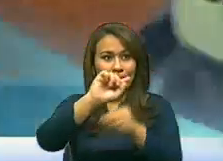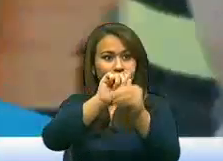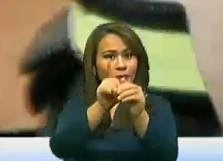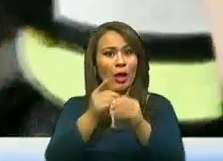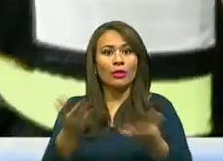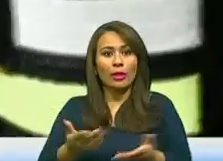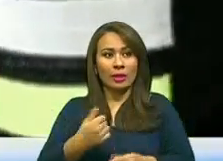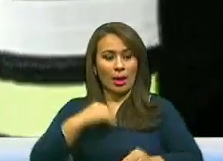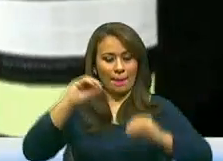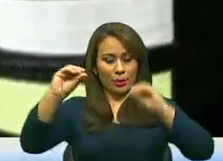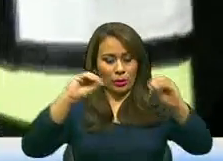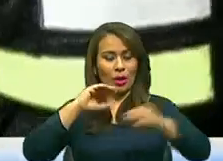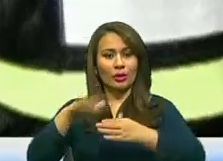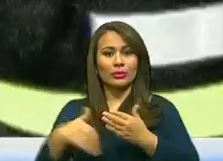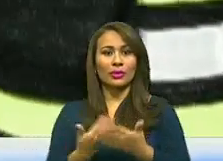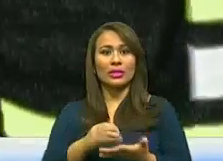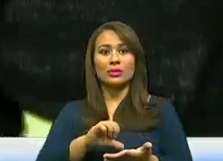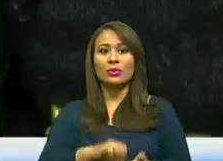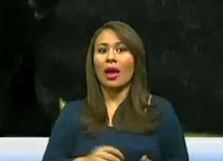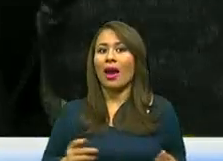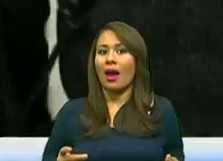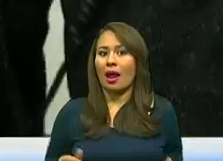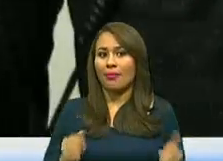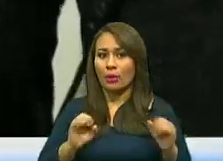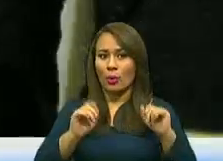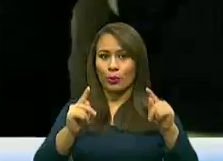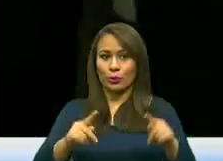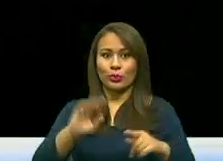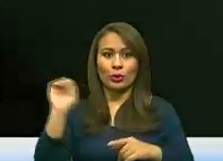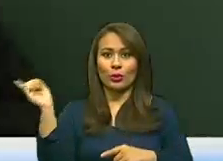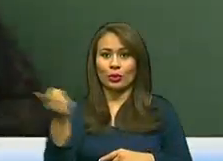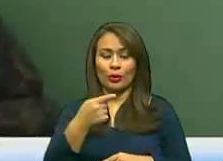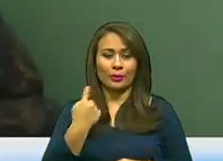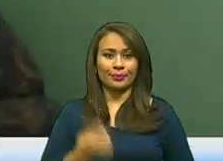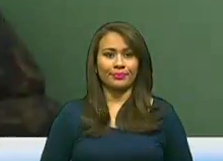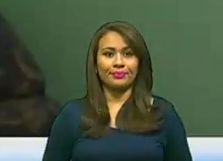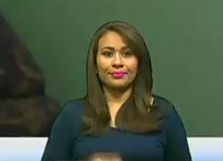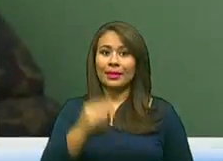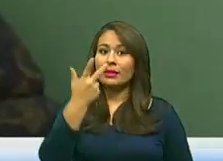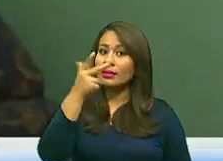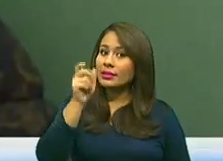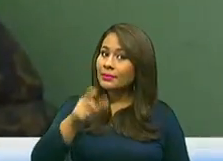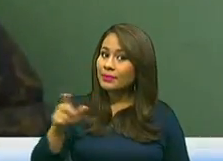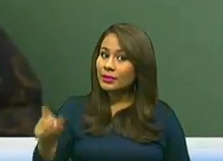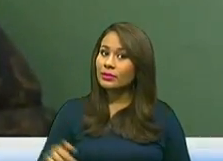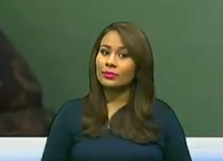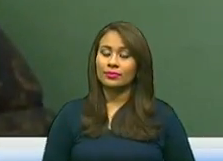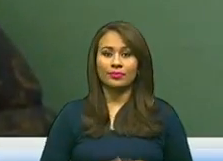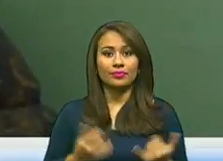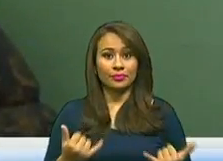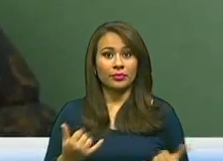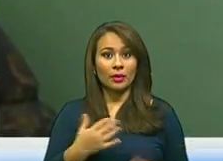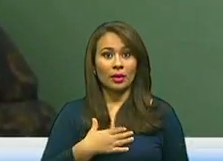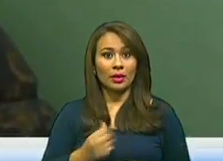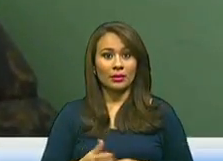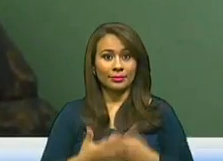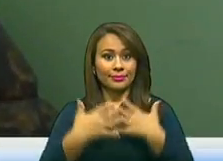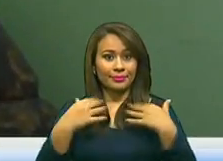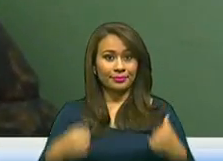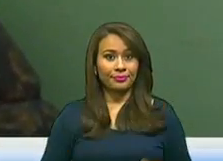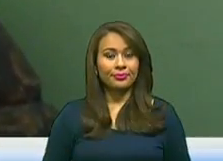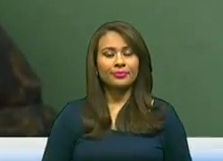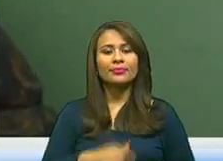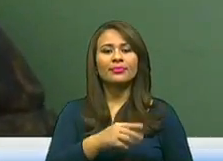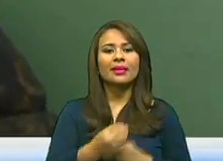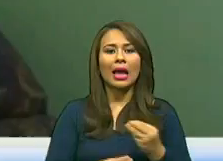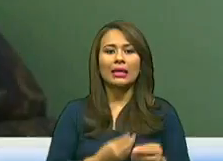desplegado en toda la ciudad, la rápida y oportuna acción de las unidades policiales. Los tres sujetos que hoy están detenidos utilizaron